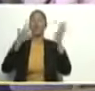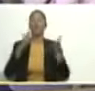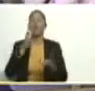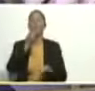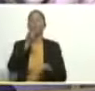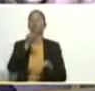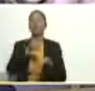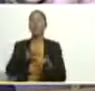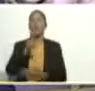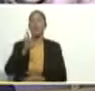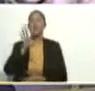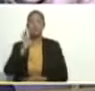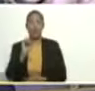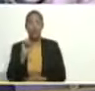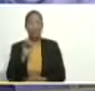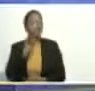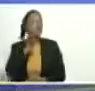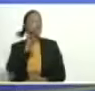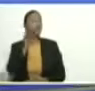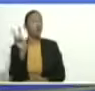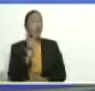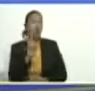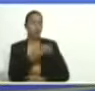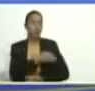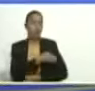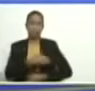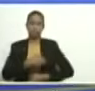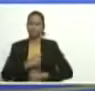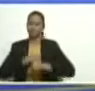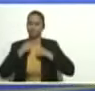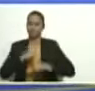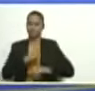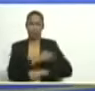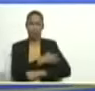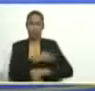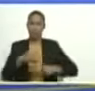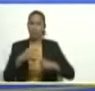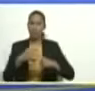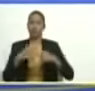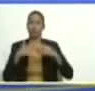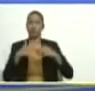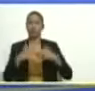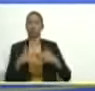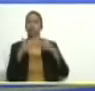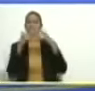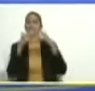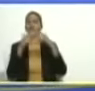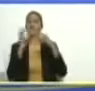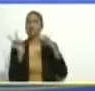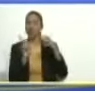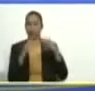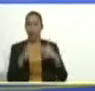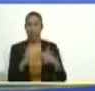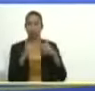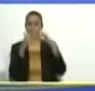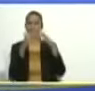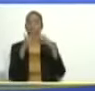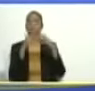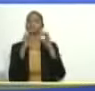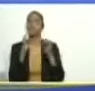Venezuela será un país potencia. Eso sí, soberano, independiente, fortalecido,